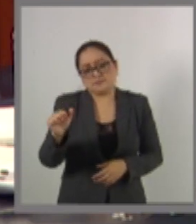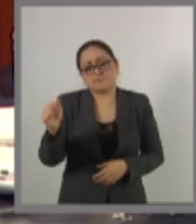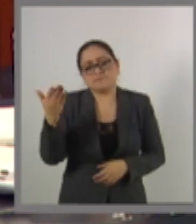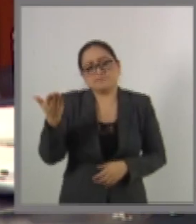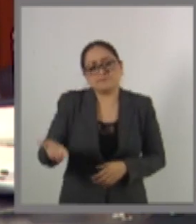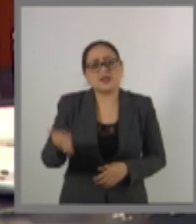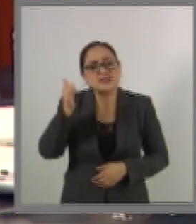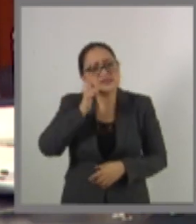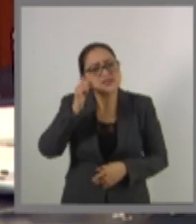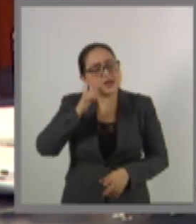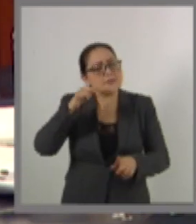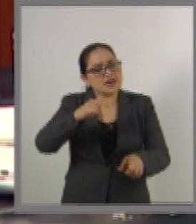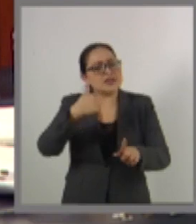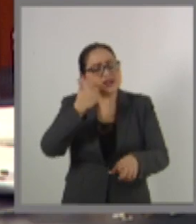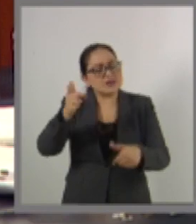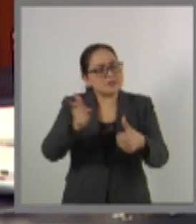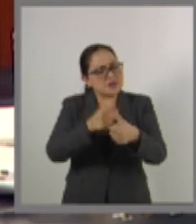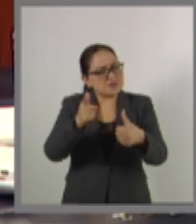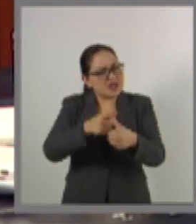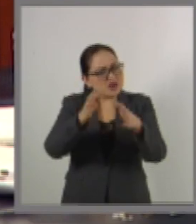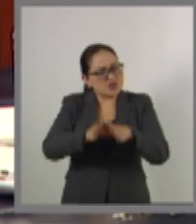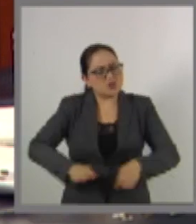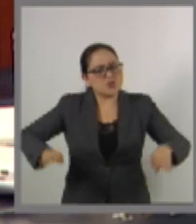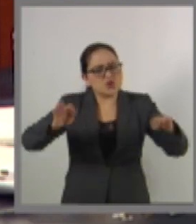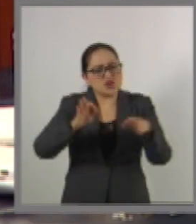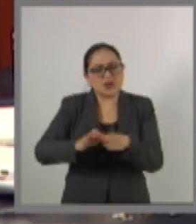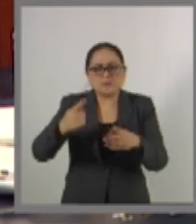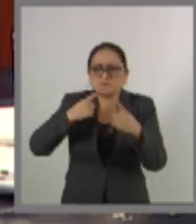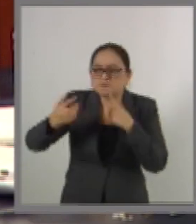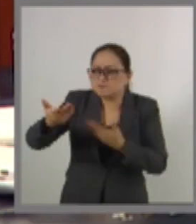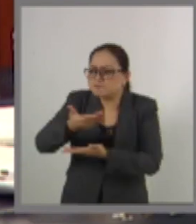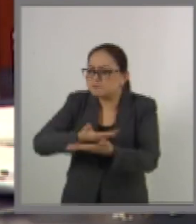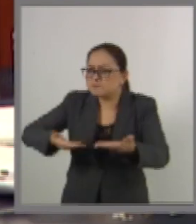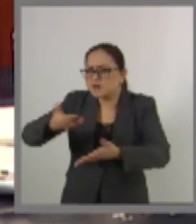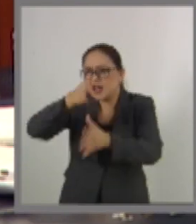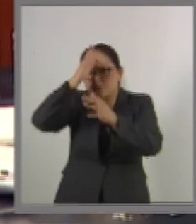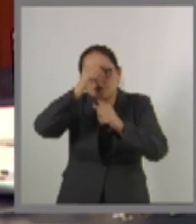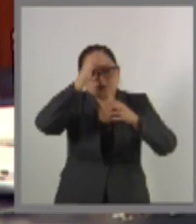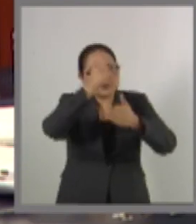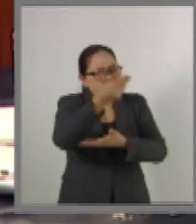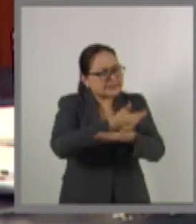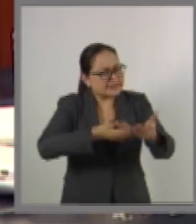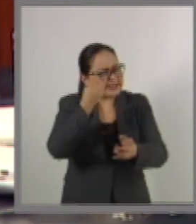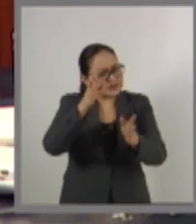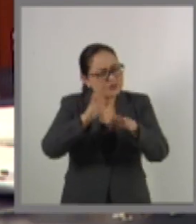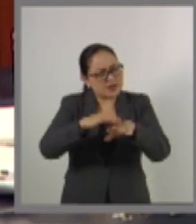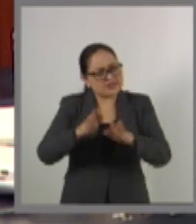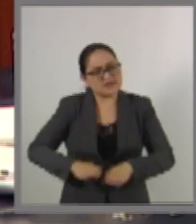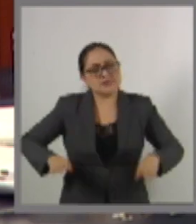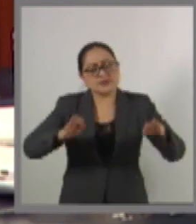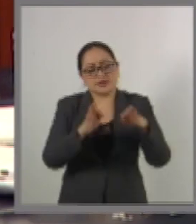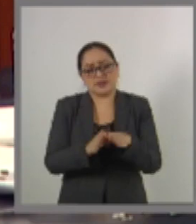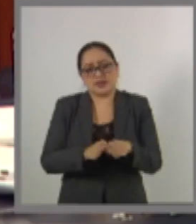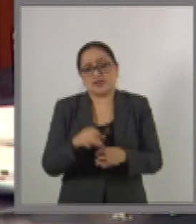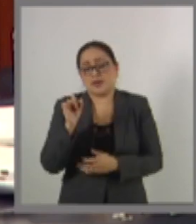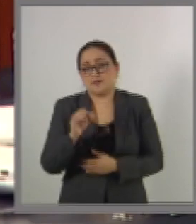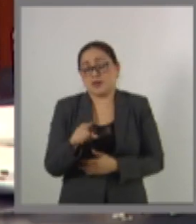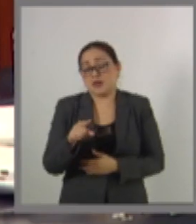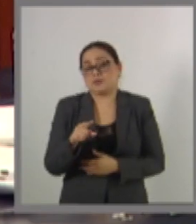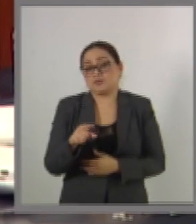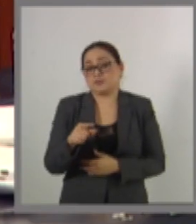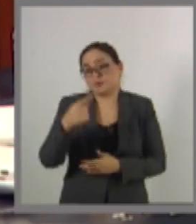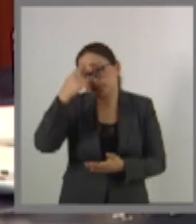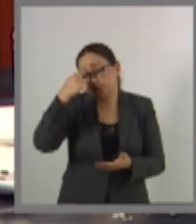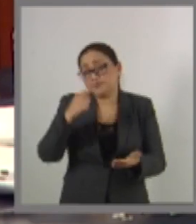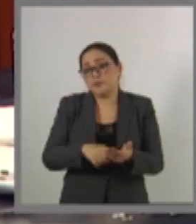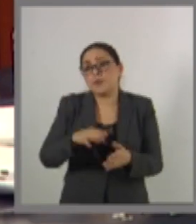de privilegiar siempre el diálogo, la negociación, los buenos acuerdos. Y yo creo que algo también muy importante que